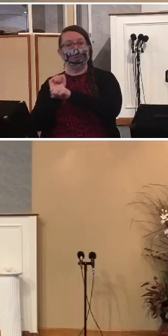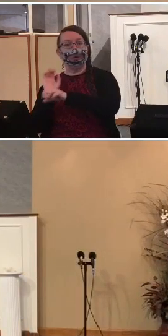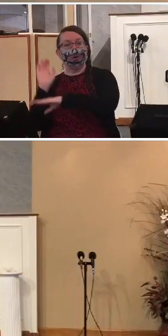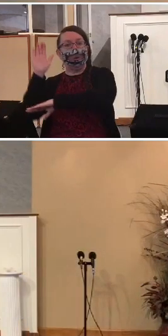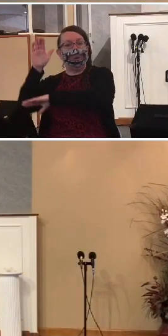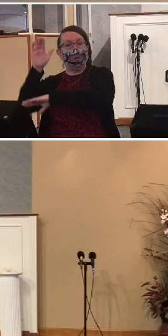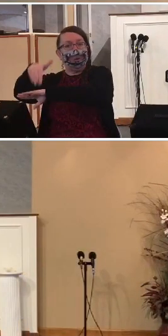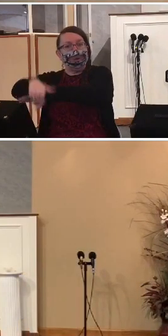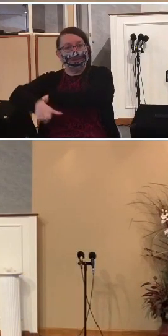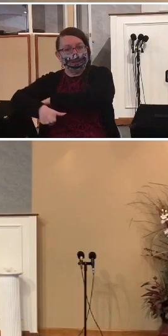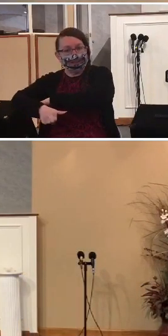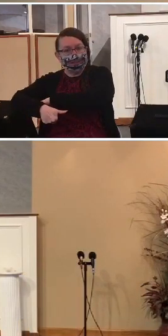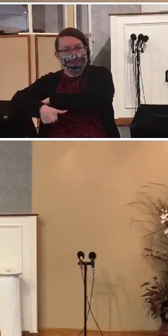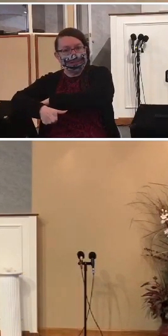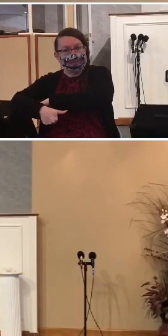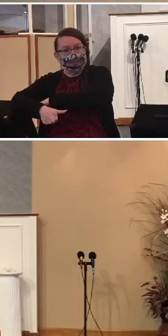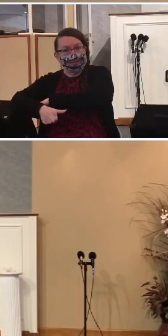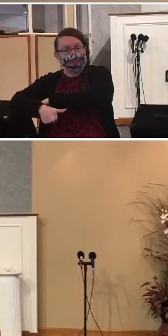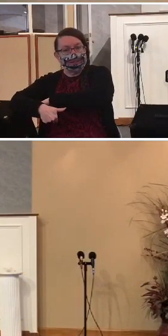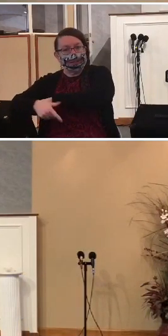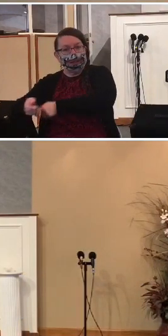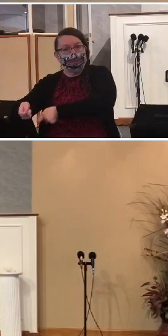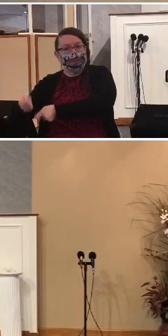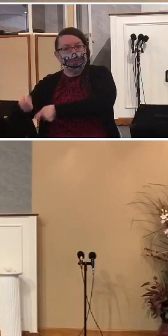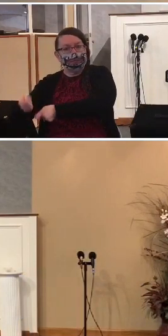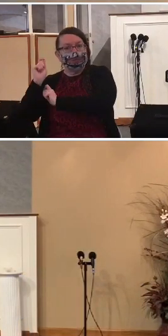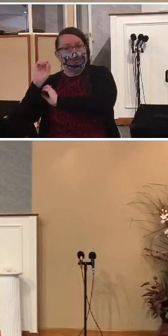la noche y atrapar nada.